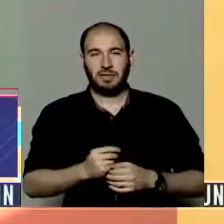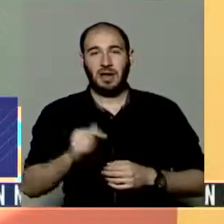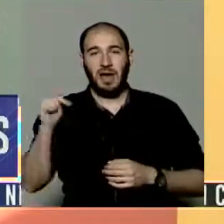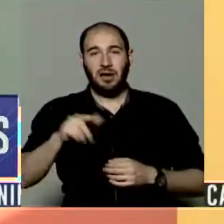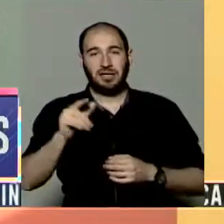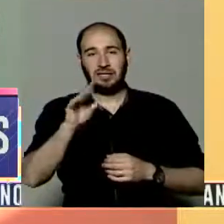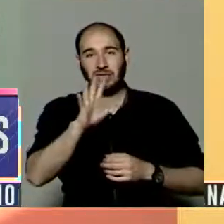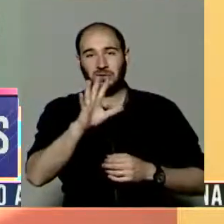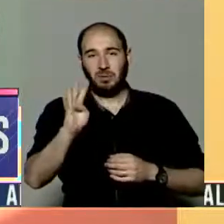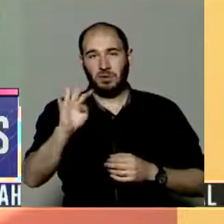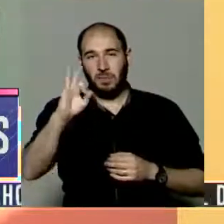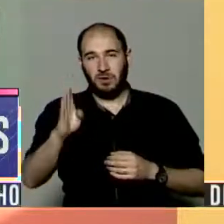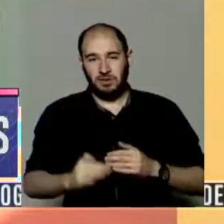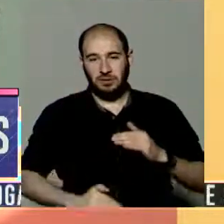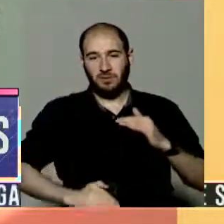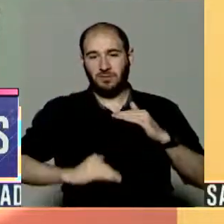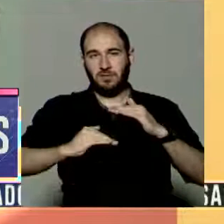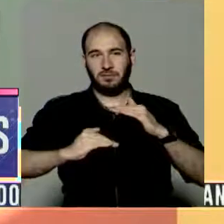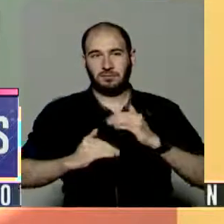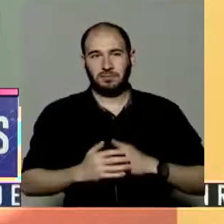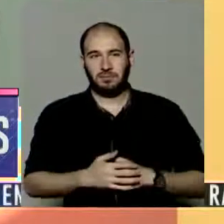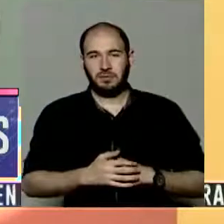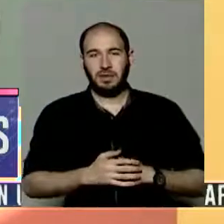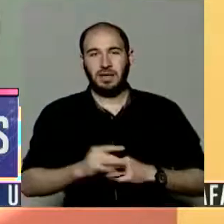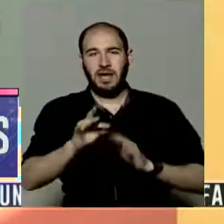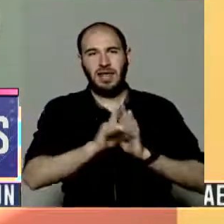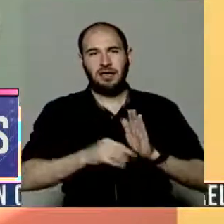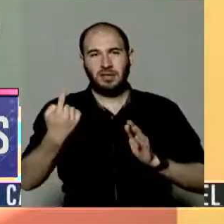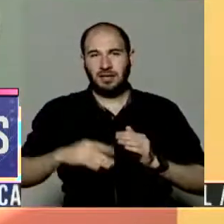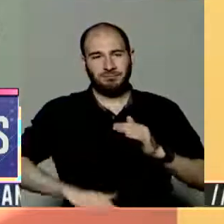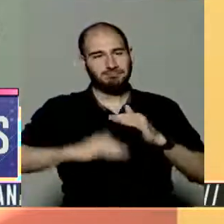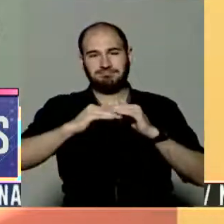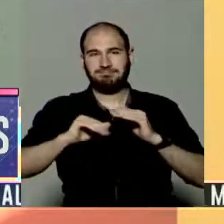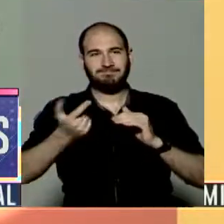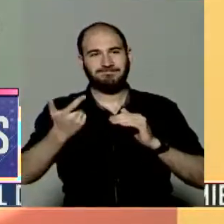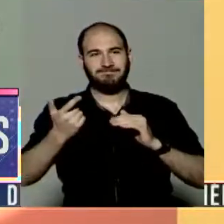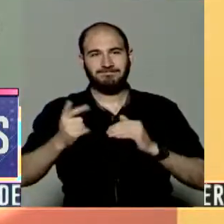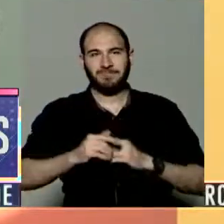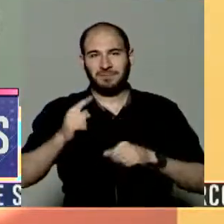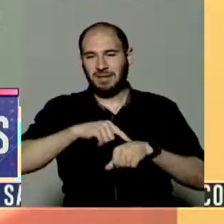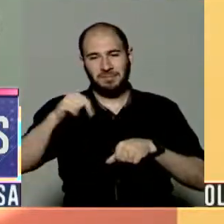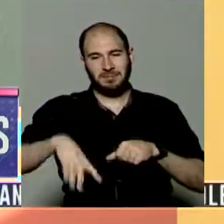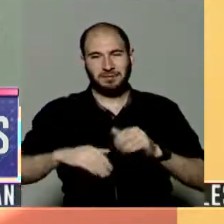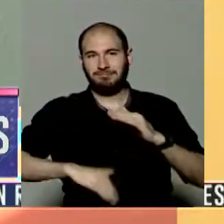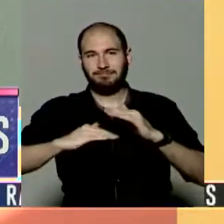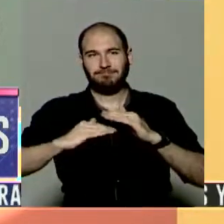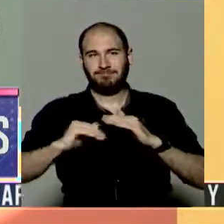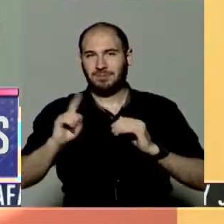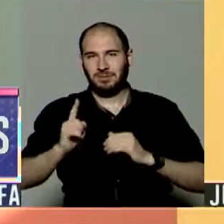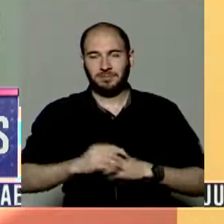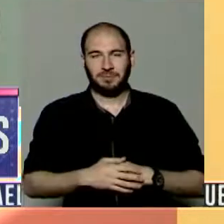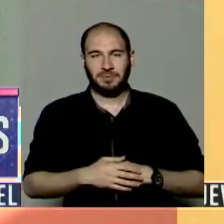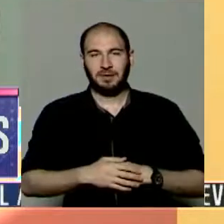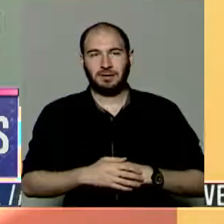al 54% de su capacidad. Y el dato es que no se va a llenar durante esta temporada el dique